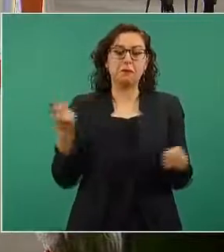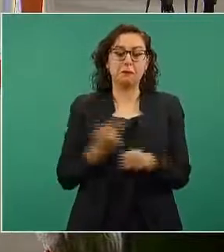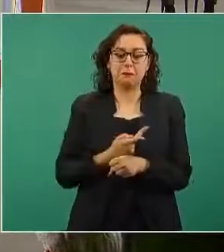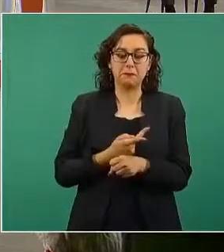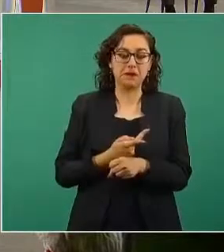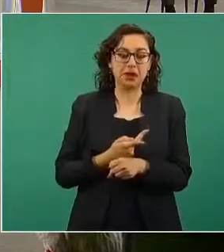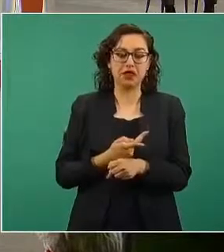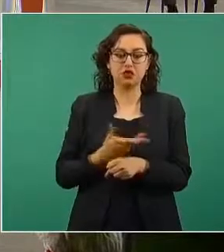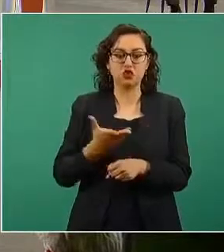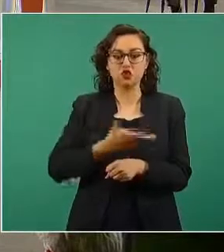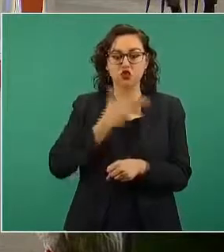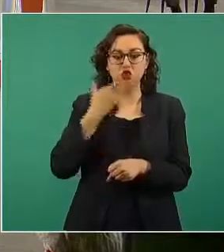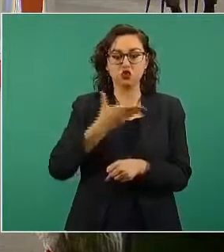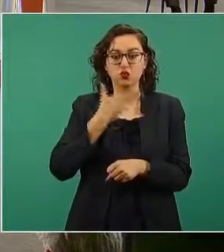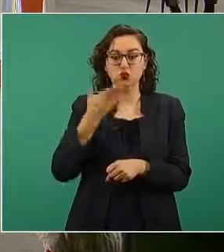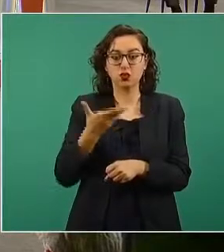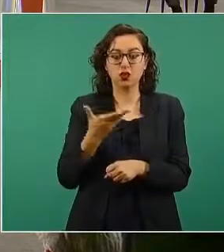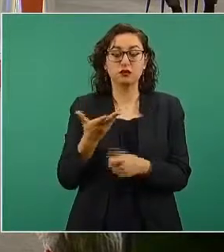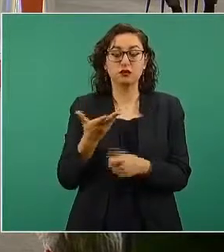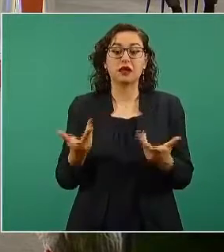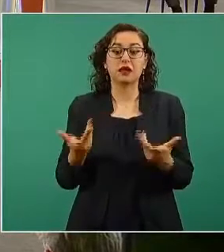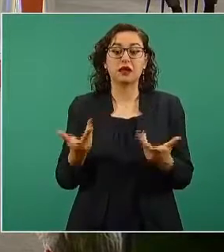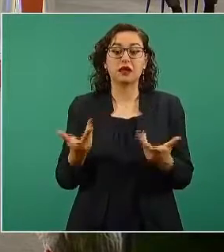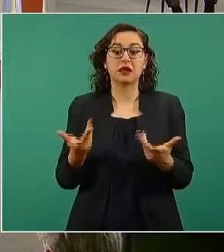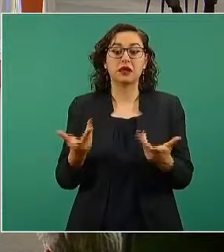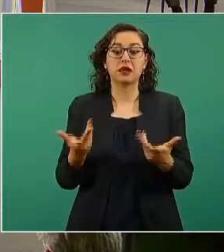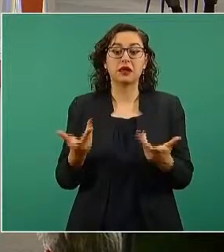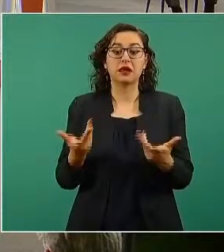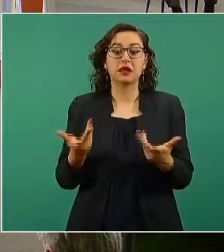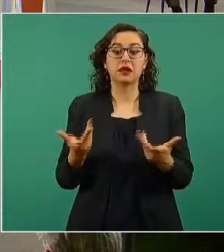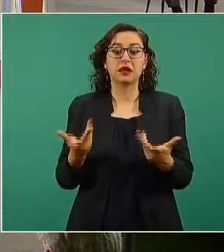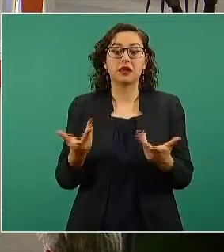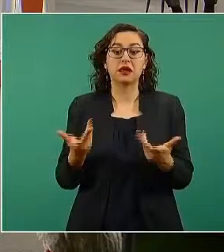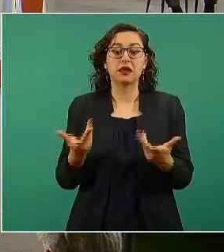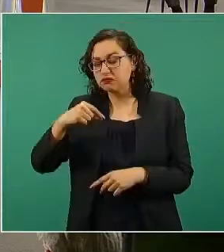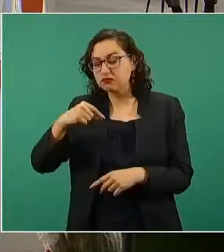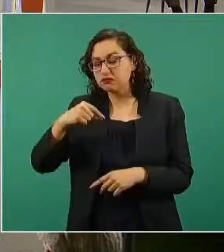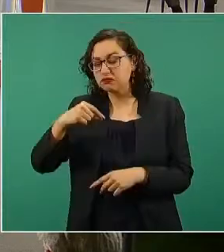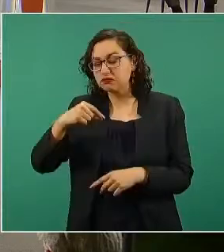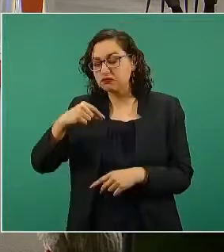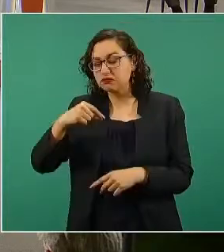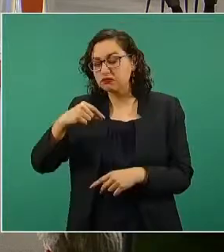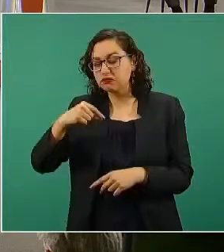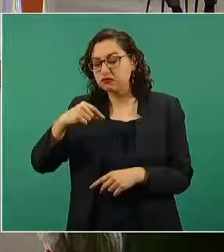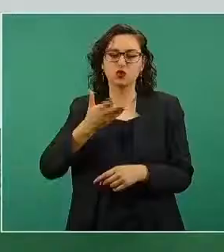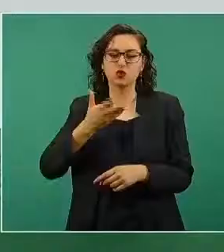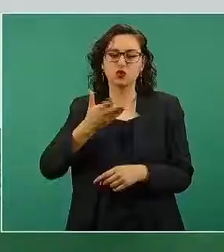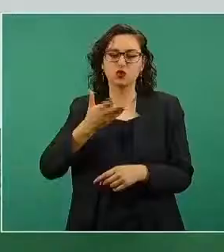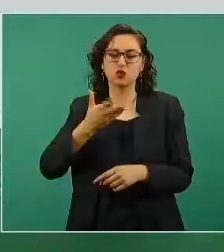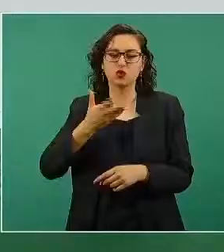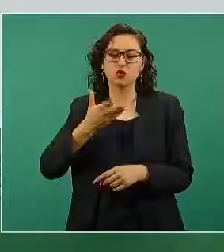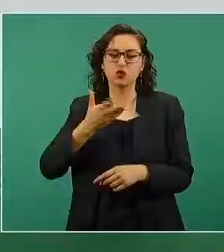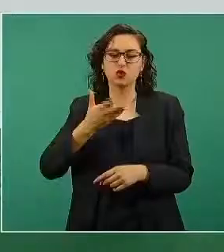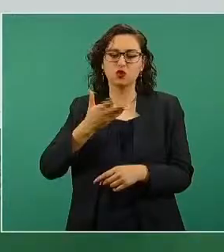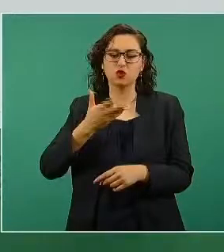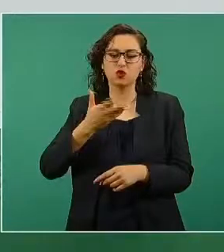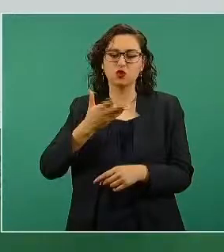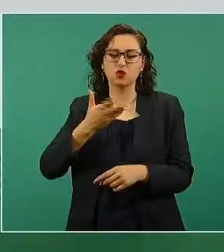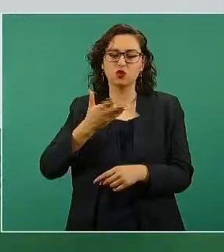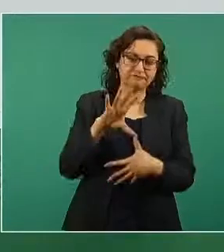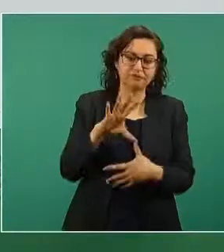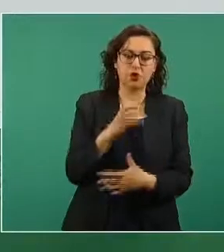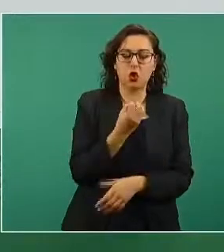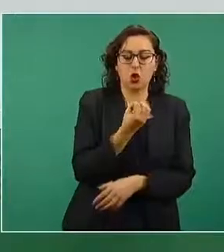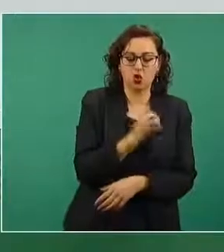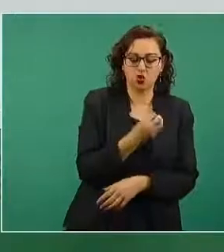llama convencionalmente la temporada de influenza o la temporada de infecciones respiratorias, y que para el hemisferio norte empieza en octubre